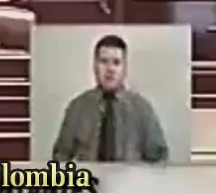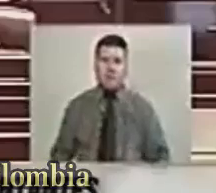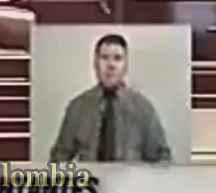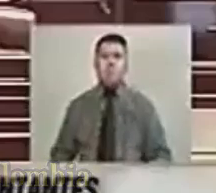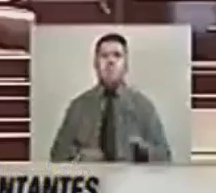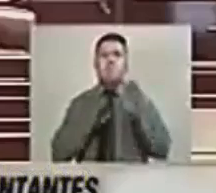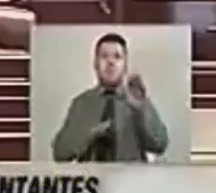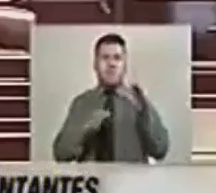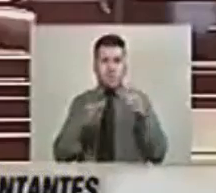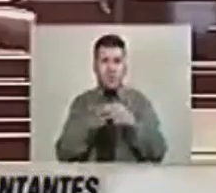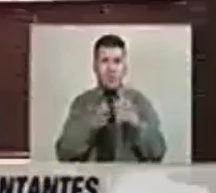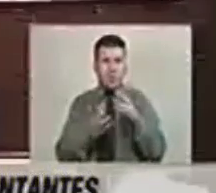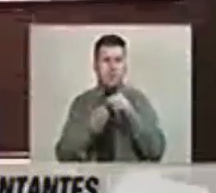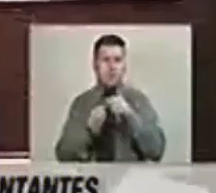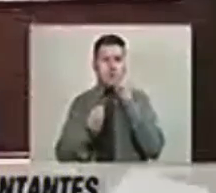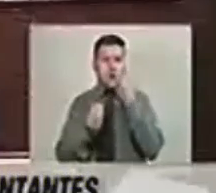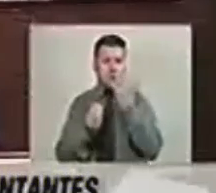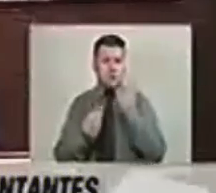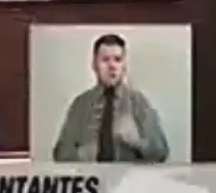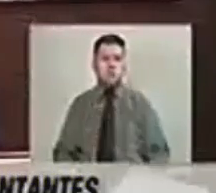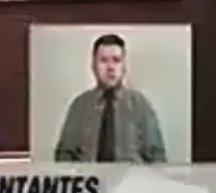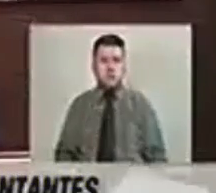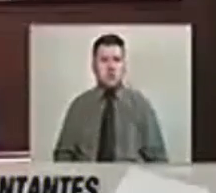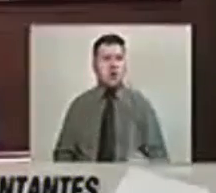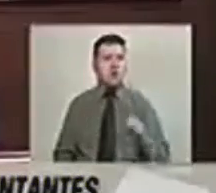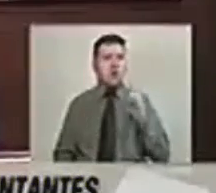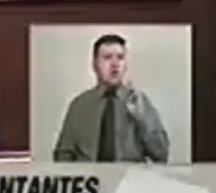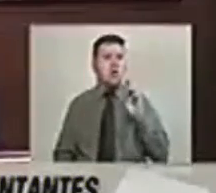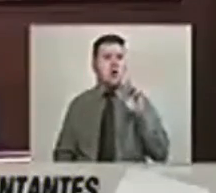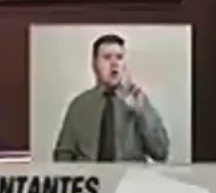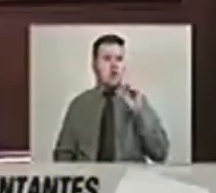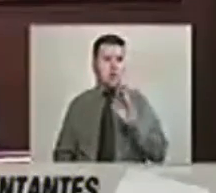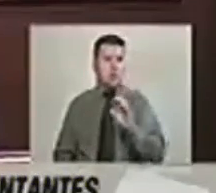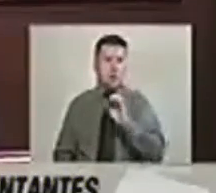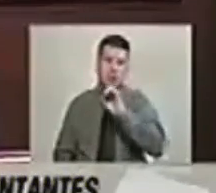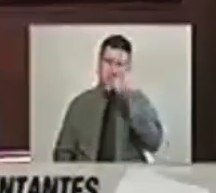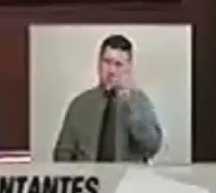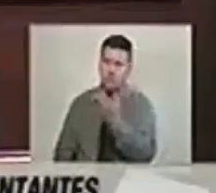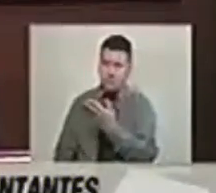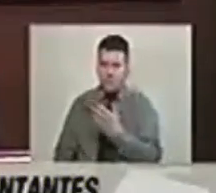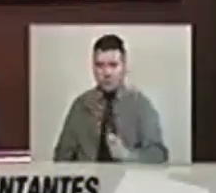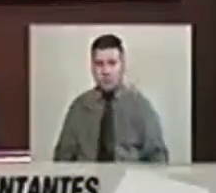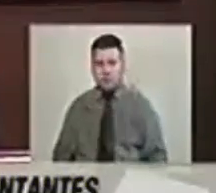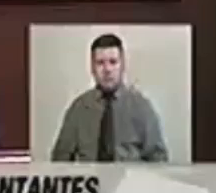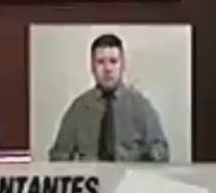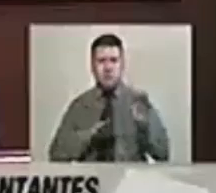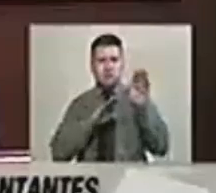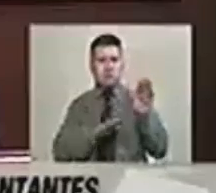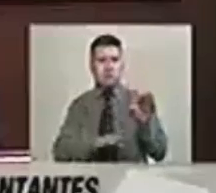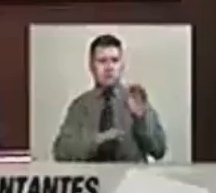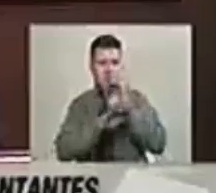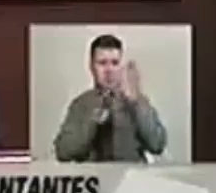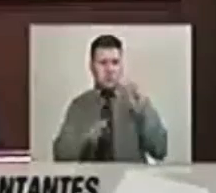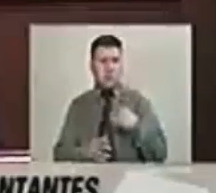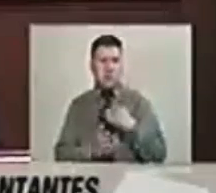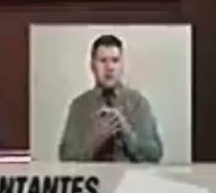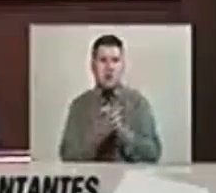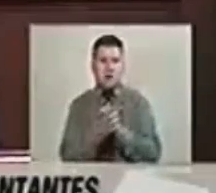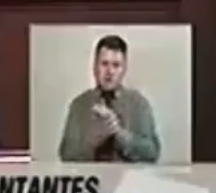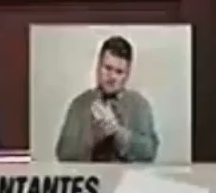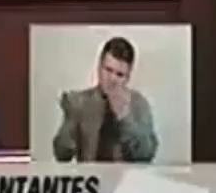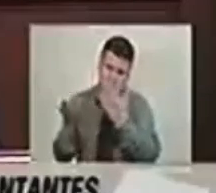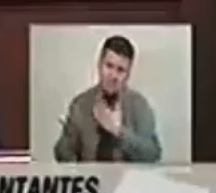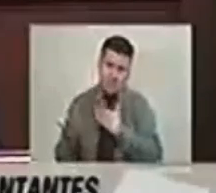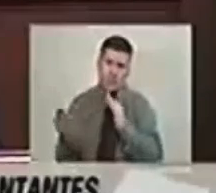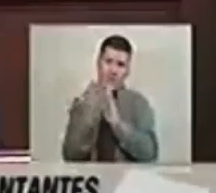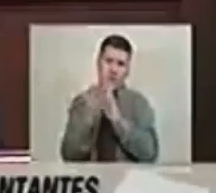al representante del Partido Conservador, Orlando Guerra, y por supuesto al representante amigo nada más,